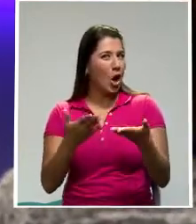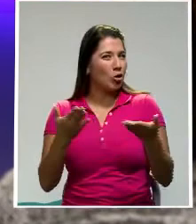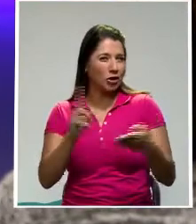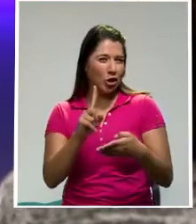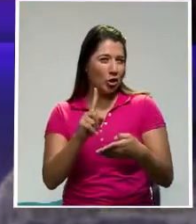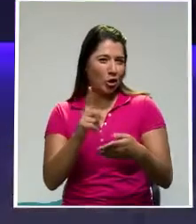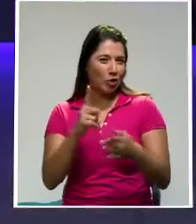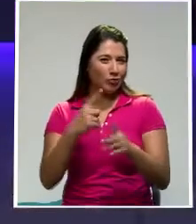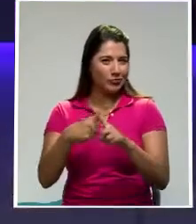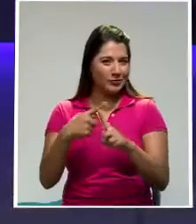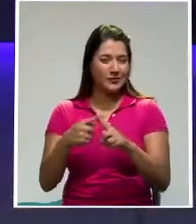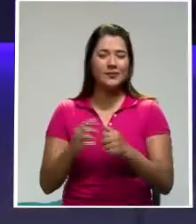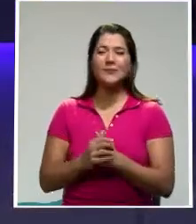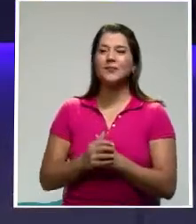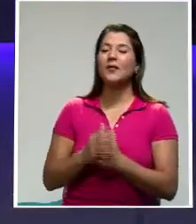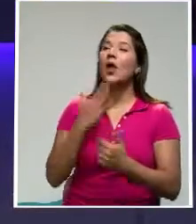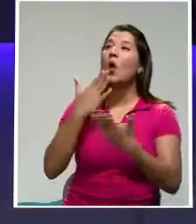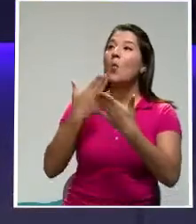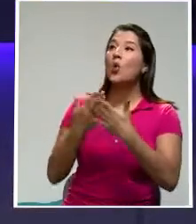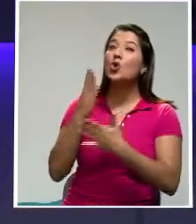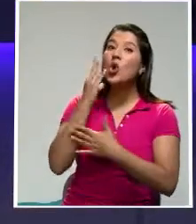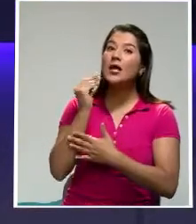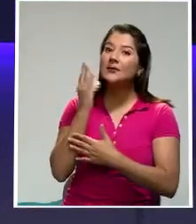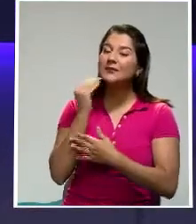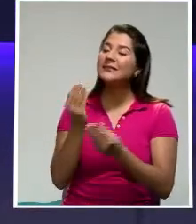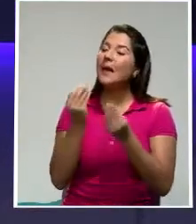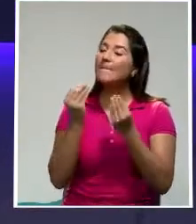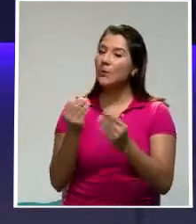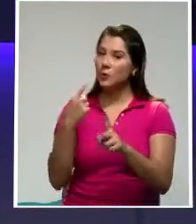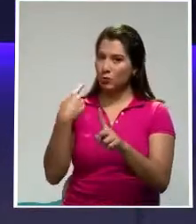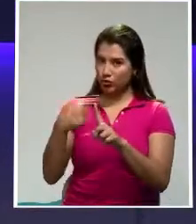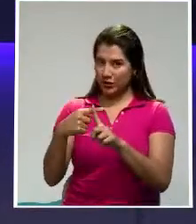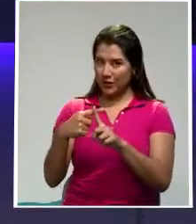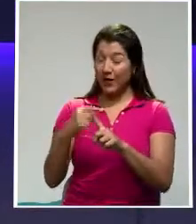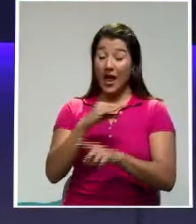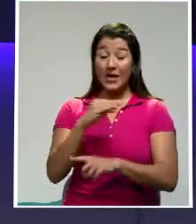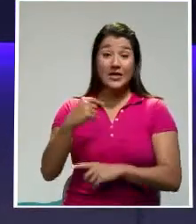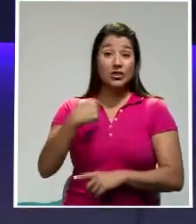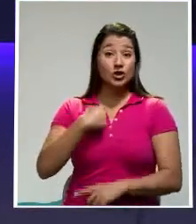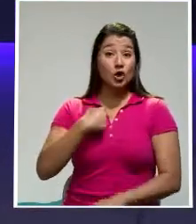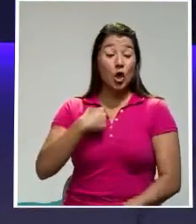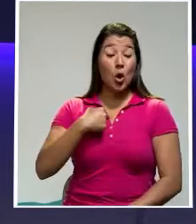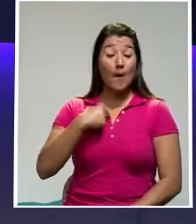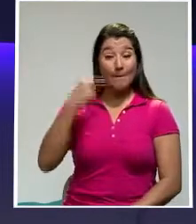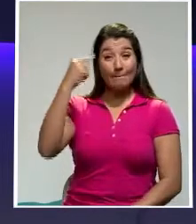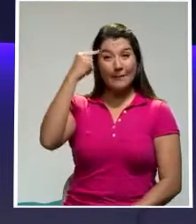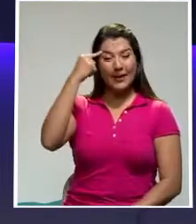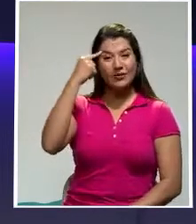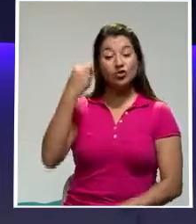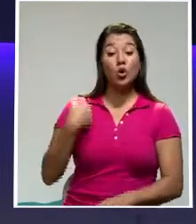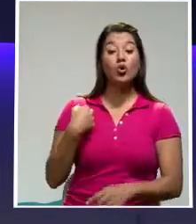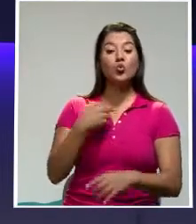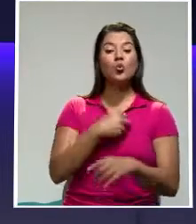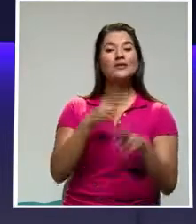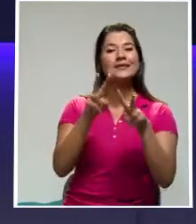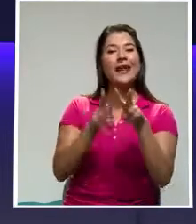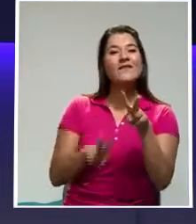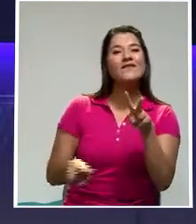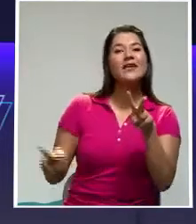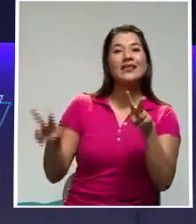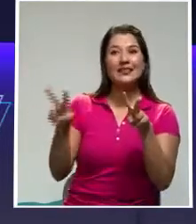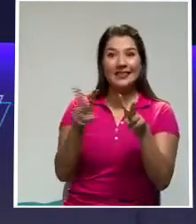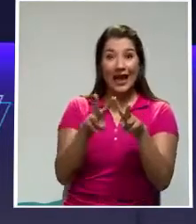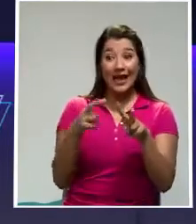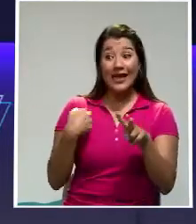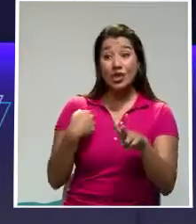Vamos a ver, la experiencia ha sido muy positiva y yo diría que la ventaja de que nosotros fuimos